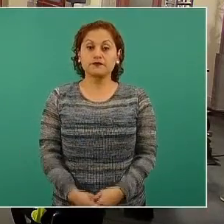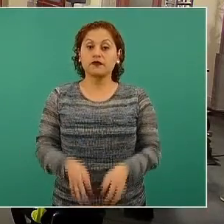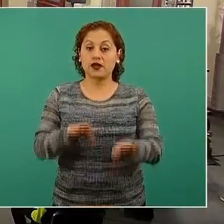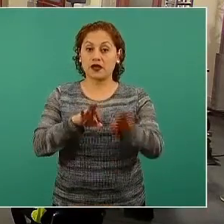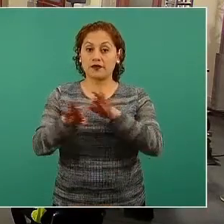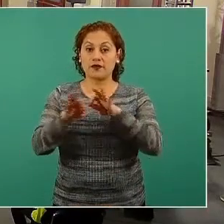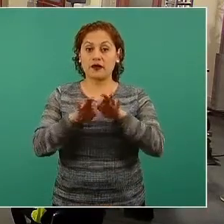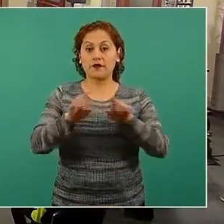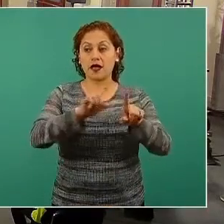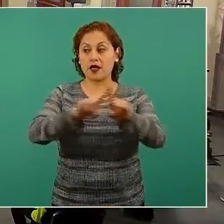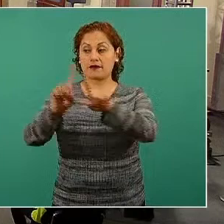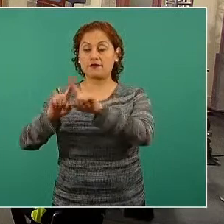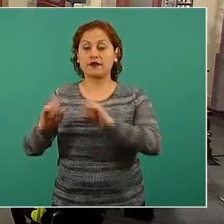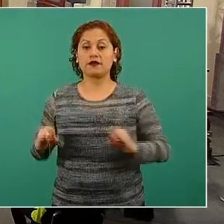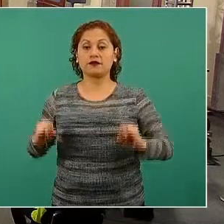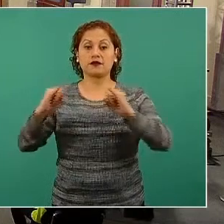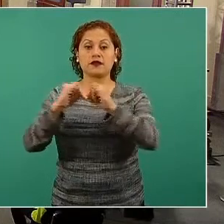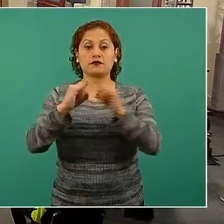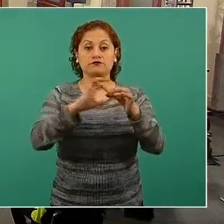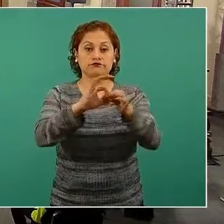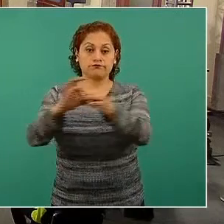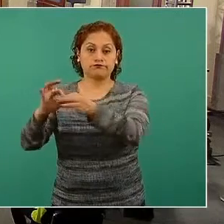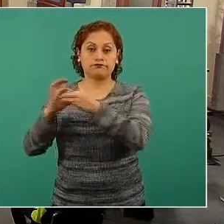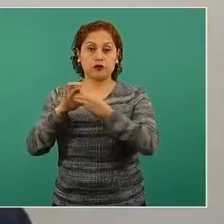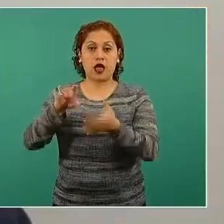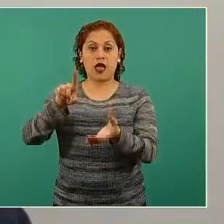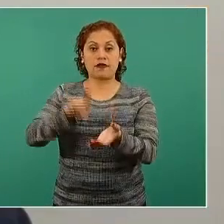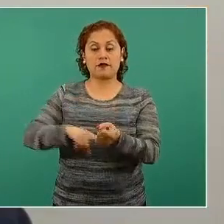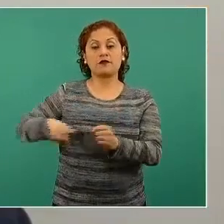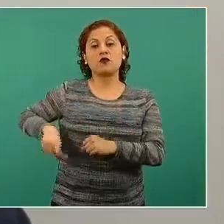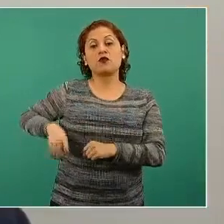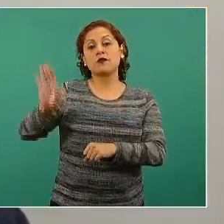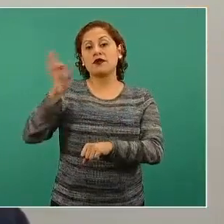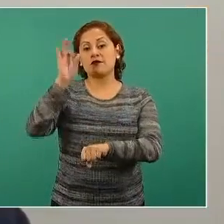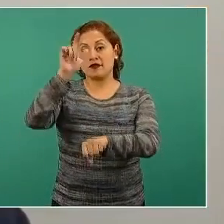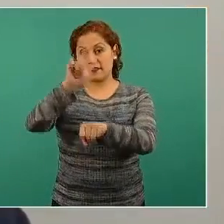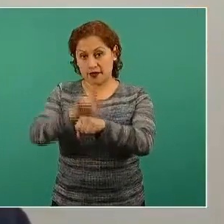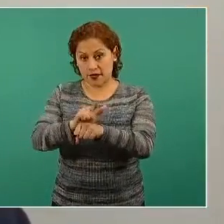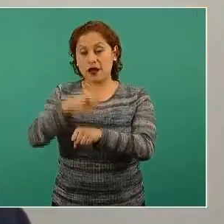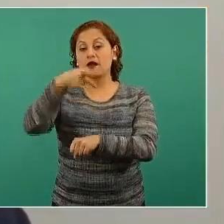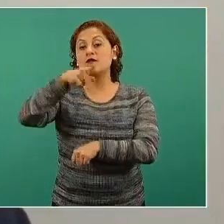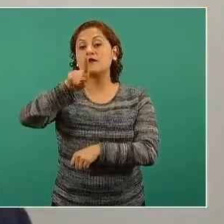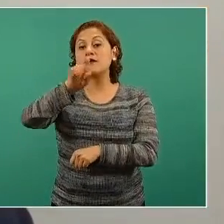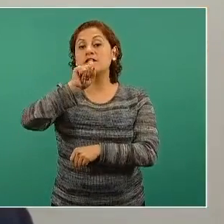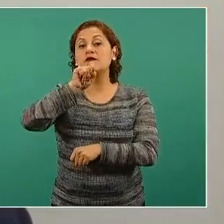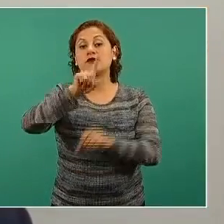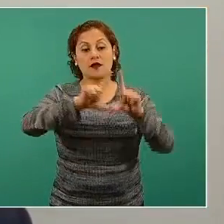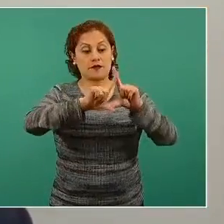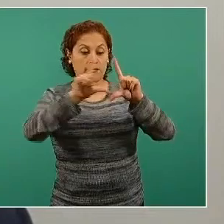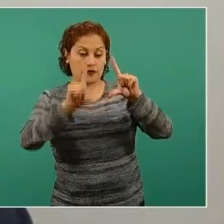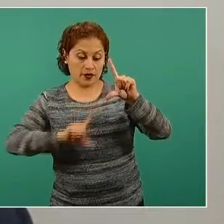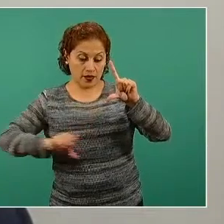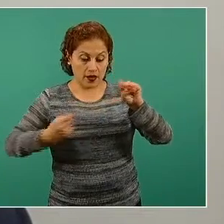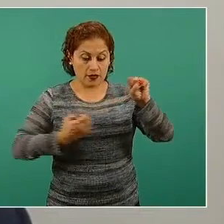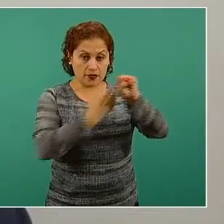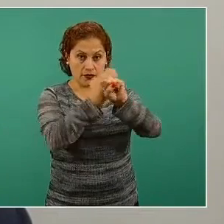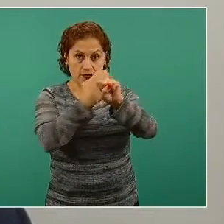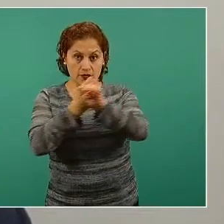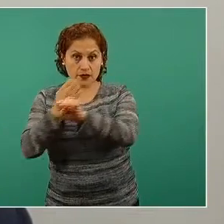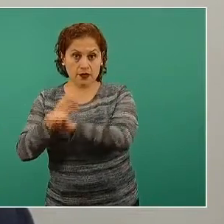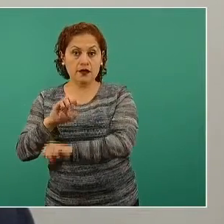trabaja con otras dependencias, tanto del gobierno federal, pero muy importante, con cada una de las 32